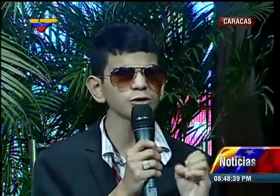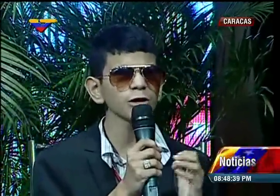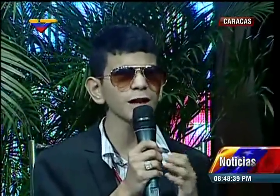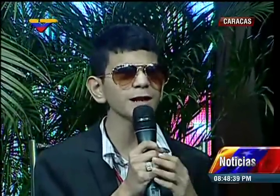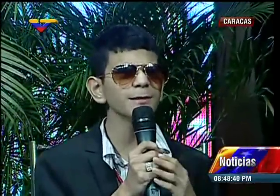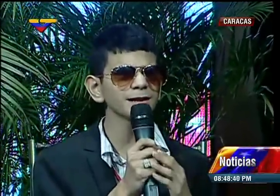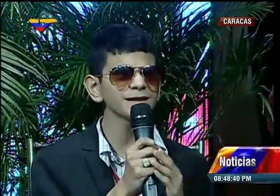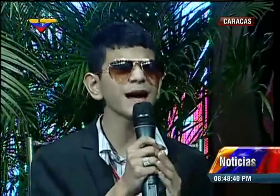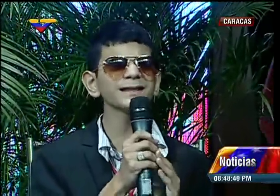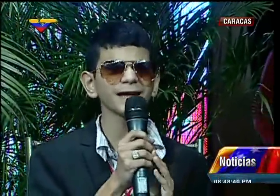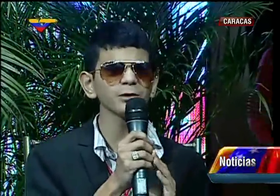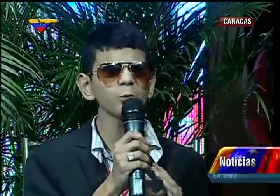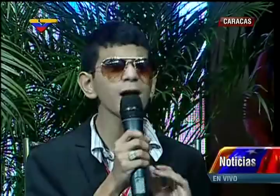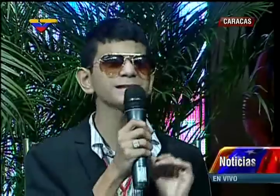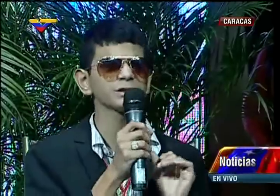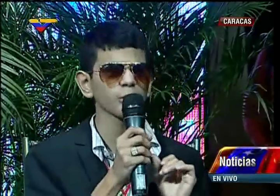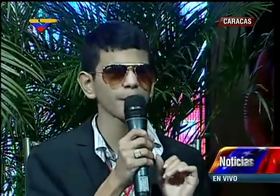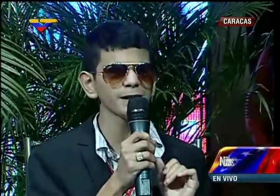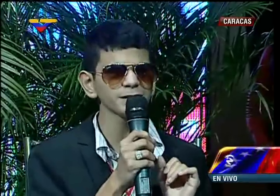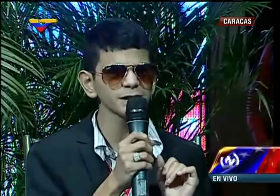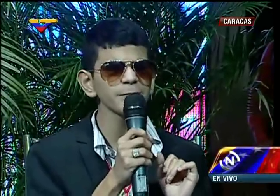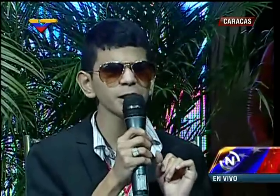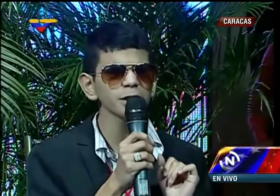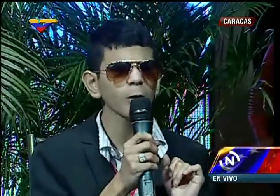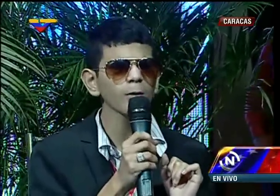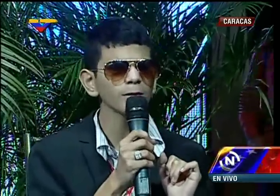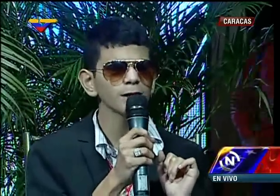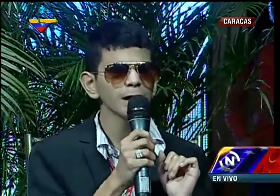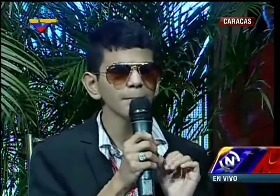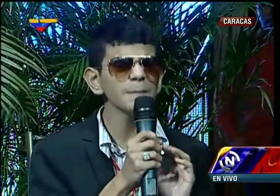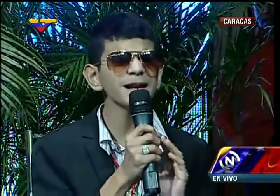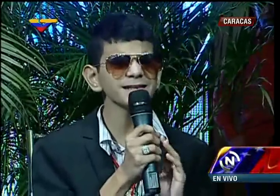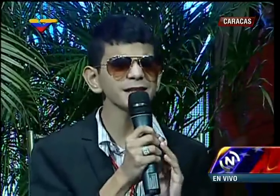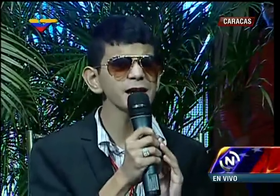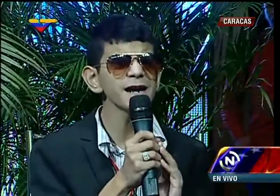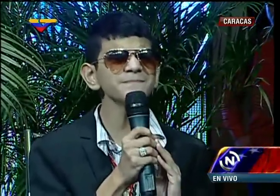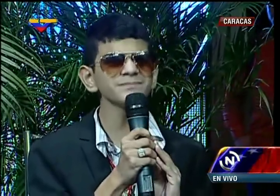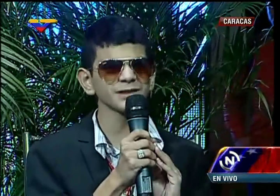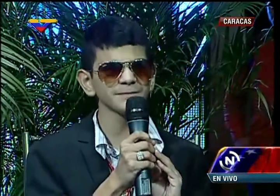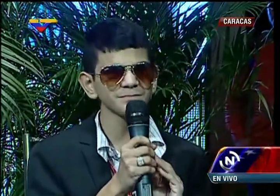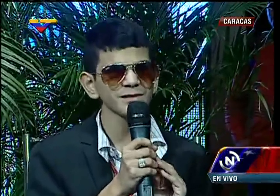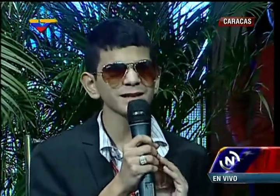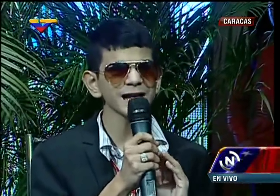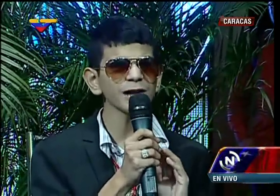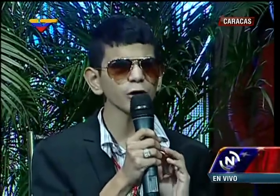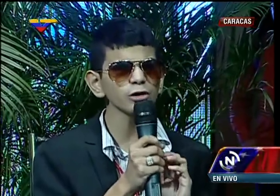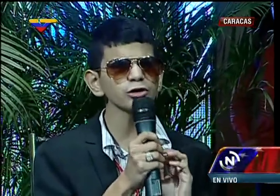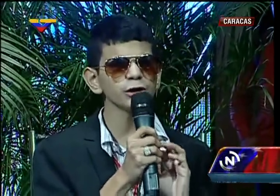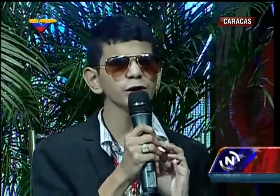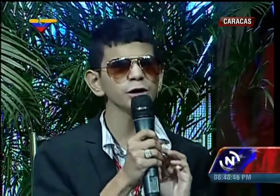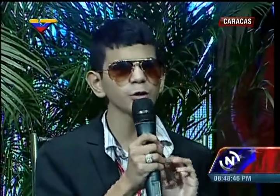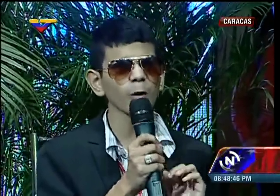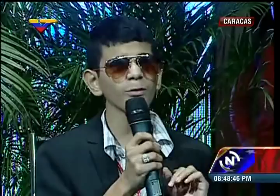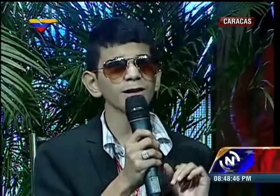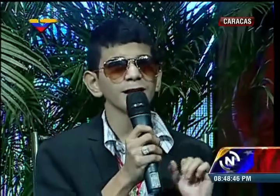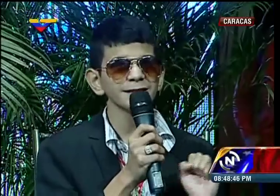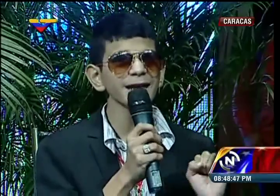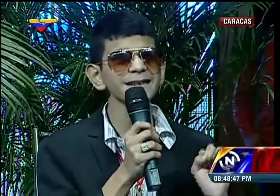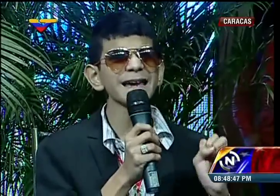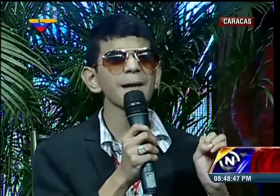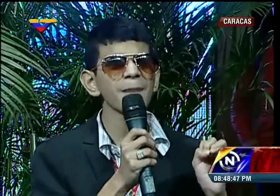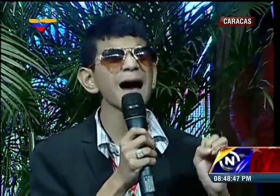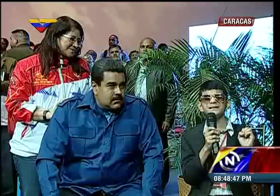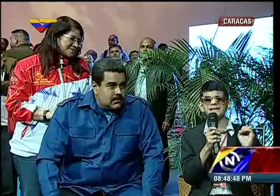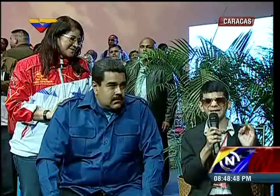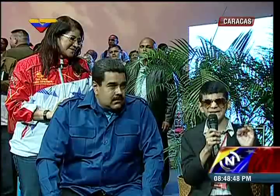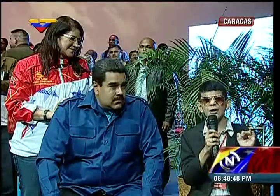es grito de libertad en nuestro país divino. Mi presidente, ya no lo digo,